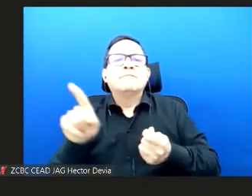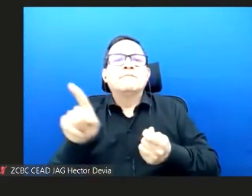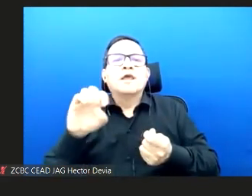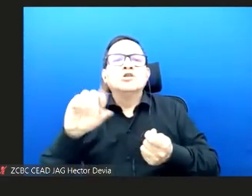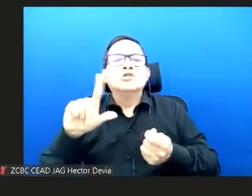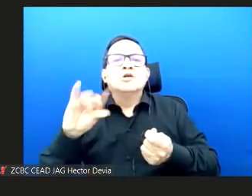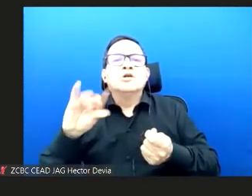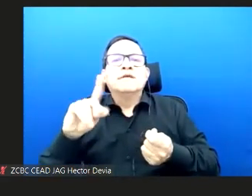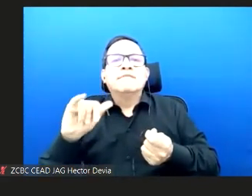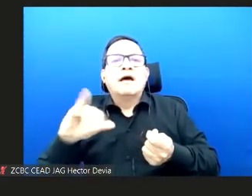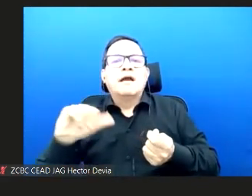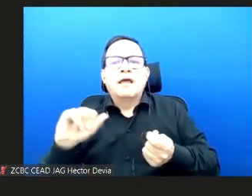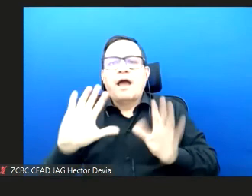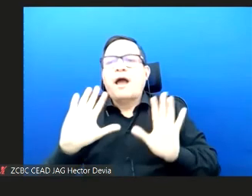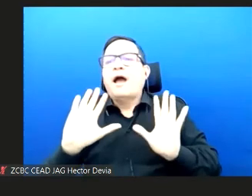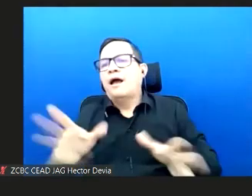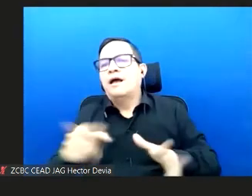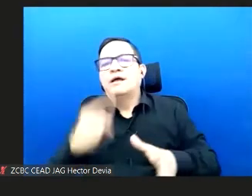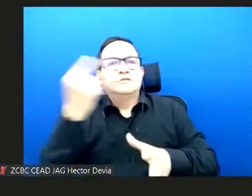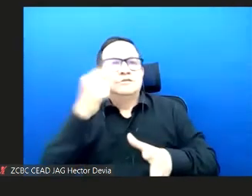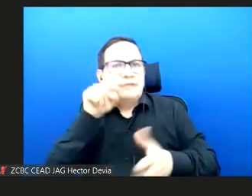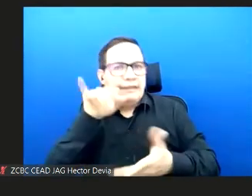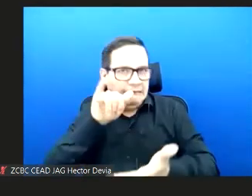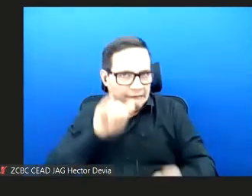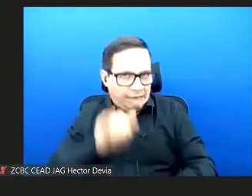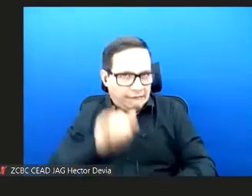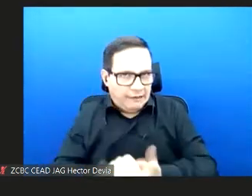Muy bien, muy bien. Listo.